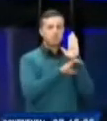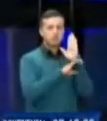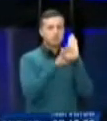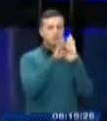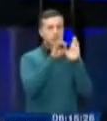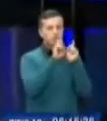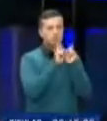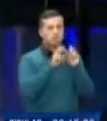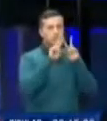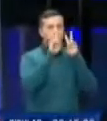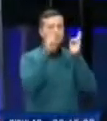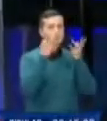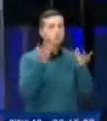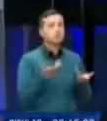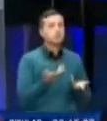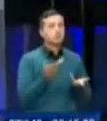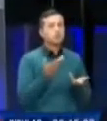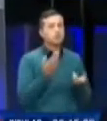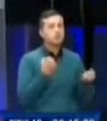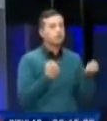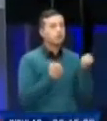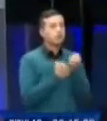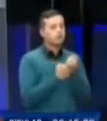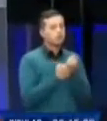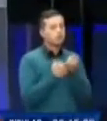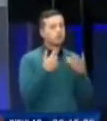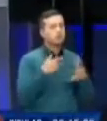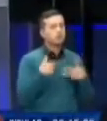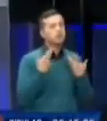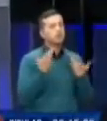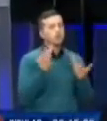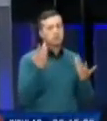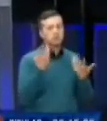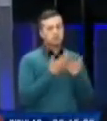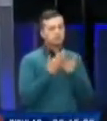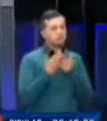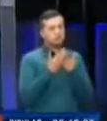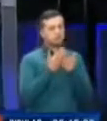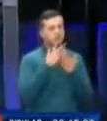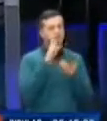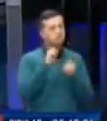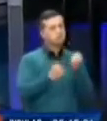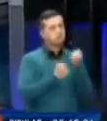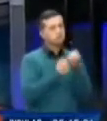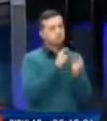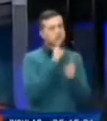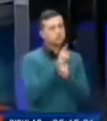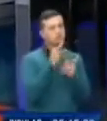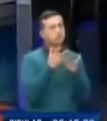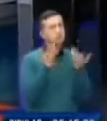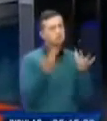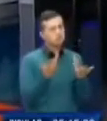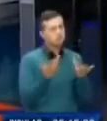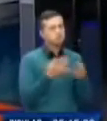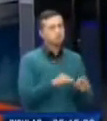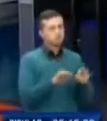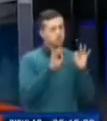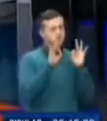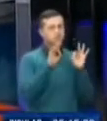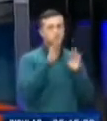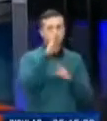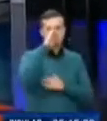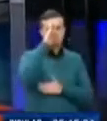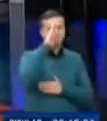en cuanto a la complementariedad cómo se va a articular esta complementariedad en efectos prácticos con la